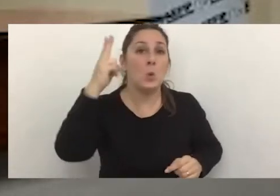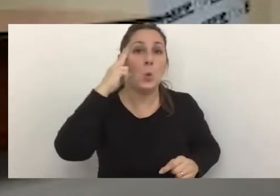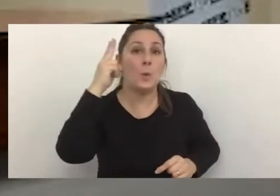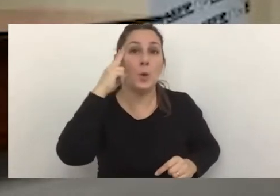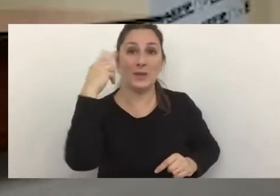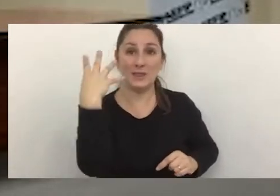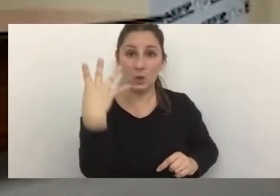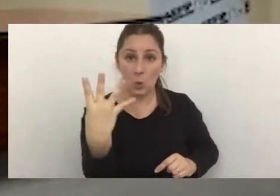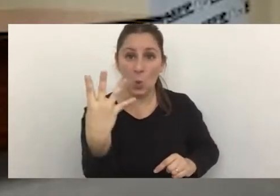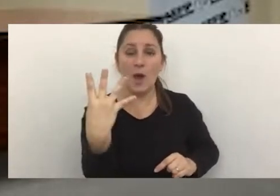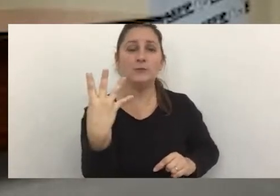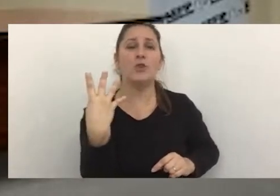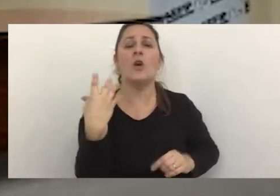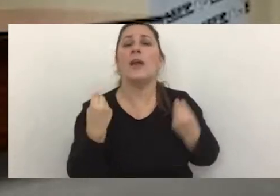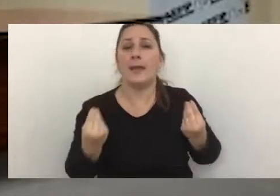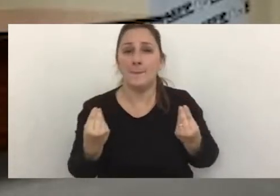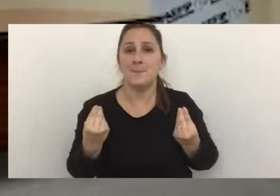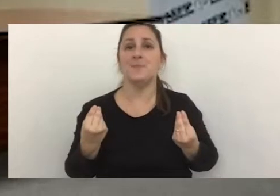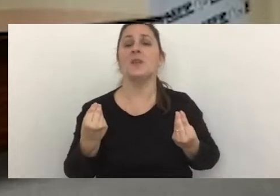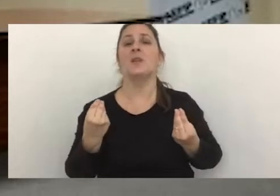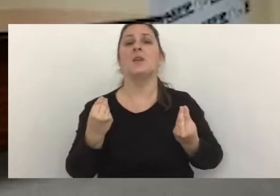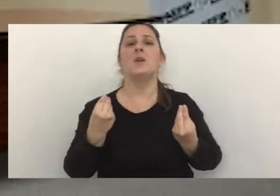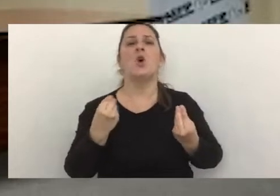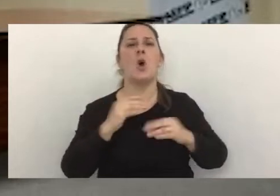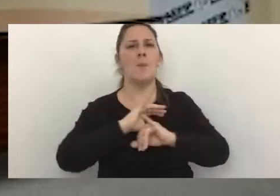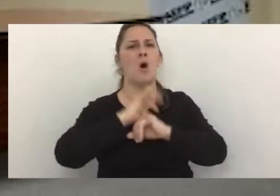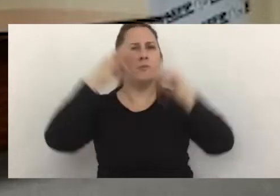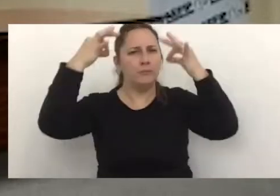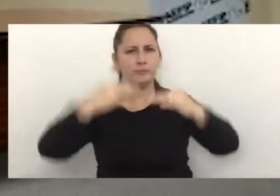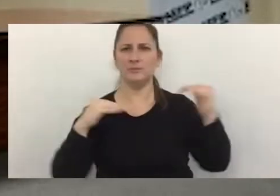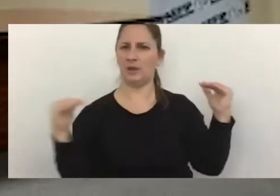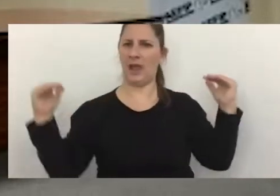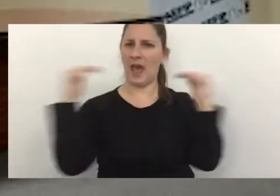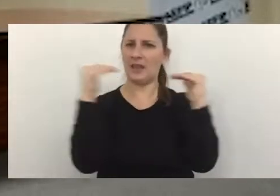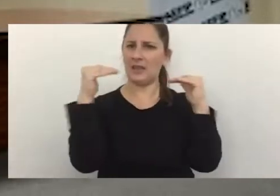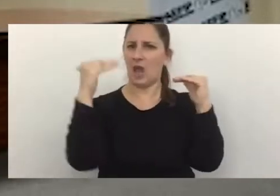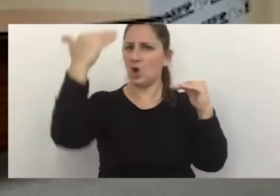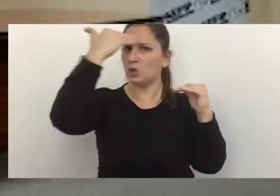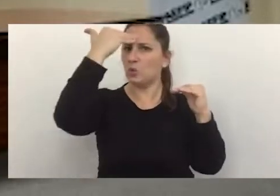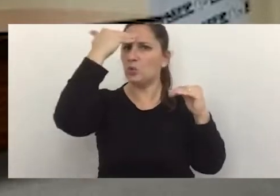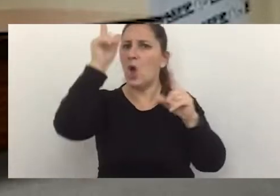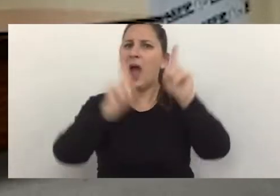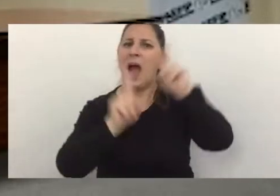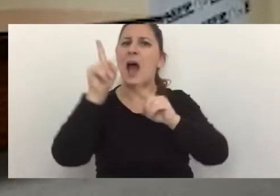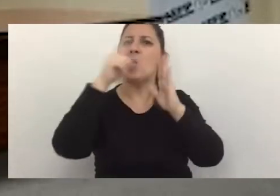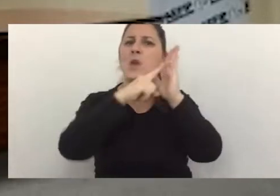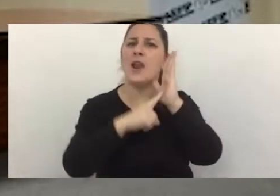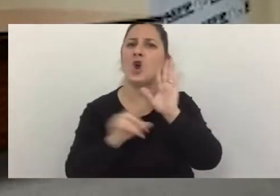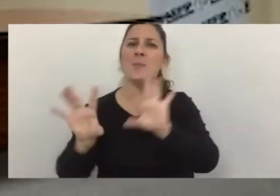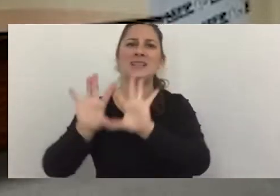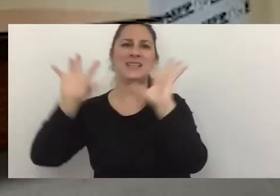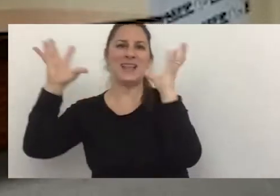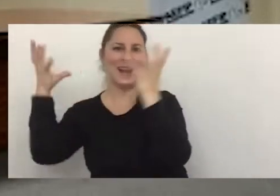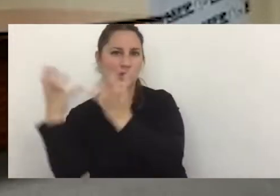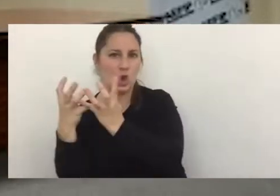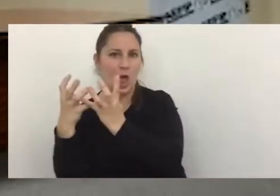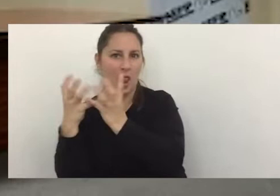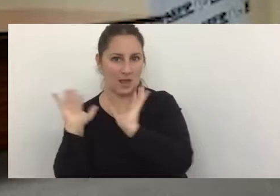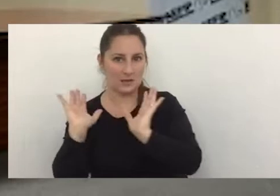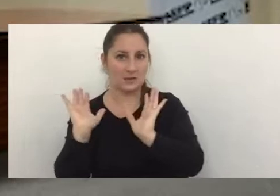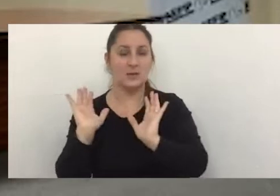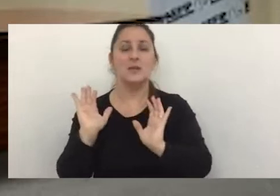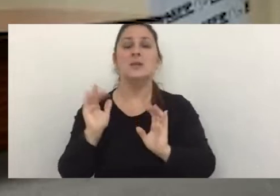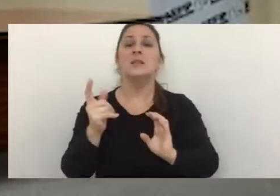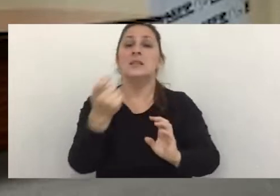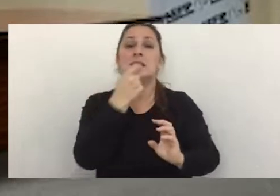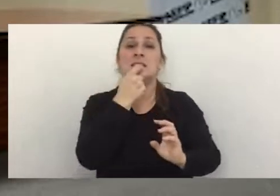es simplemente poner con rango constitucional determinadas normas internacionales. Pero aun cuando no se hubiese hecho